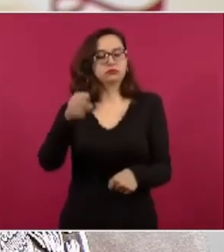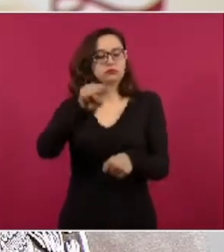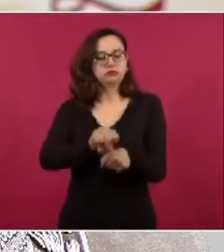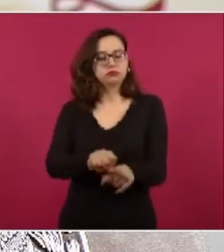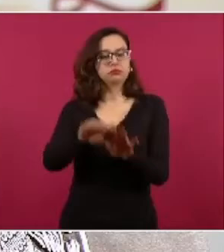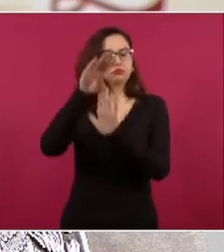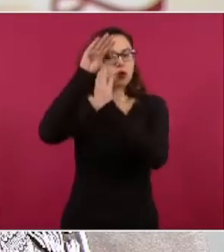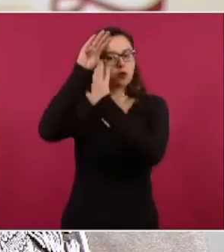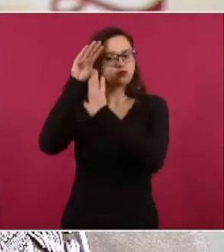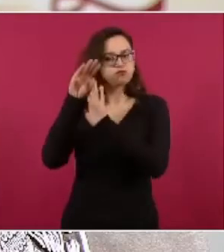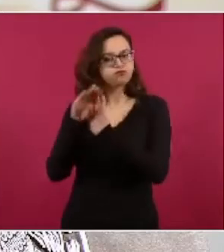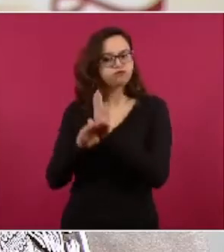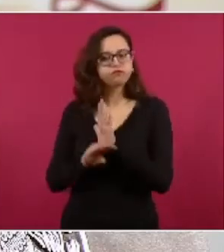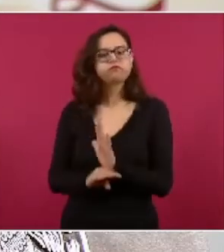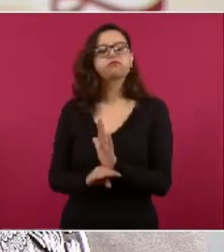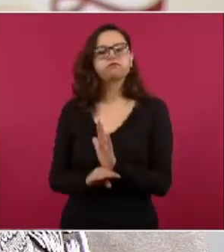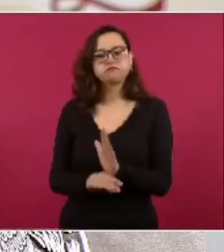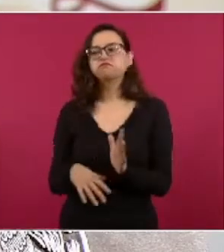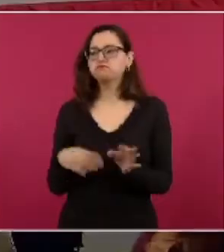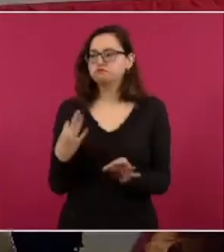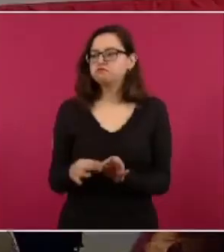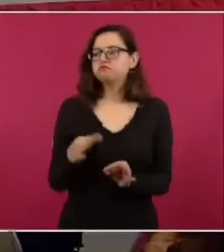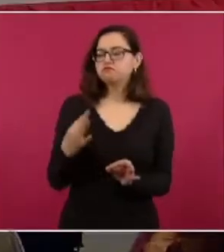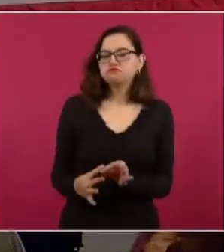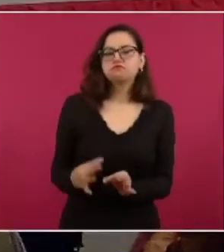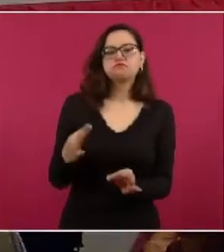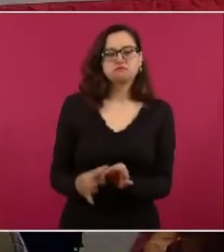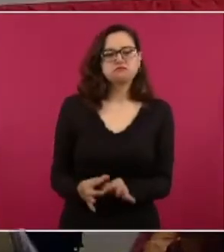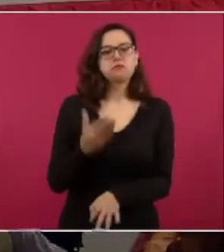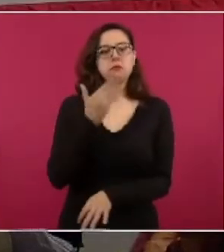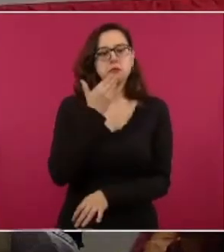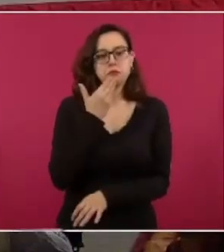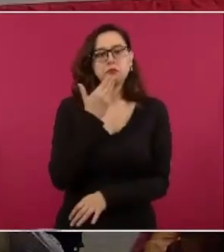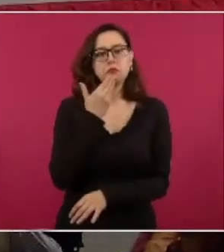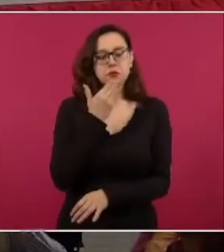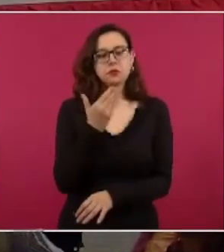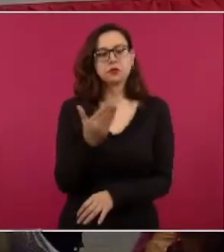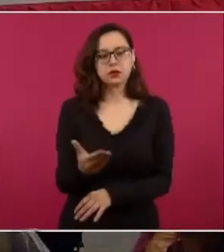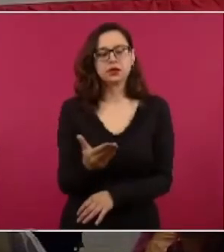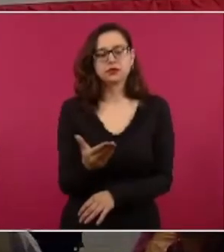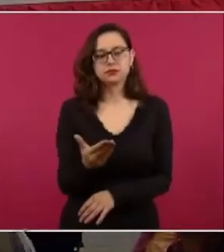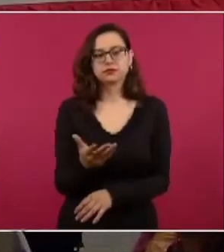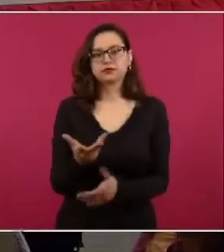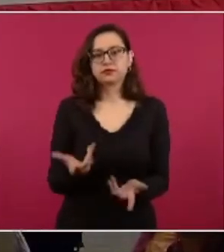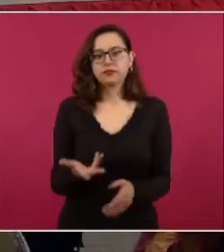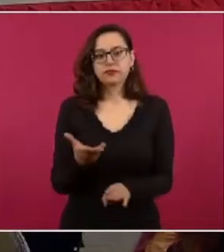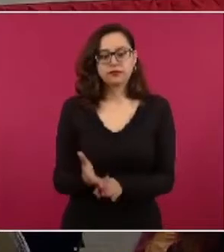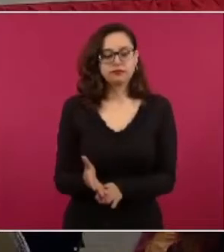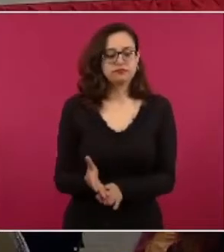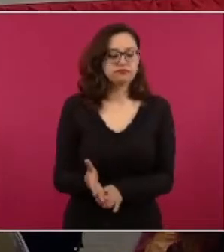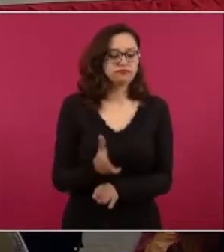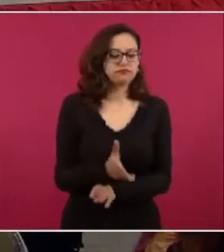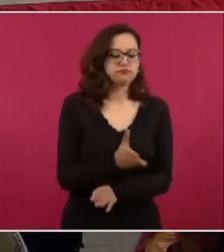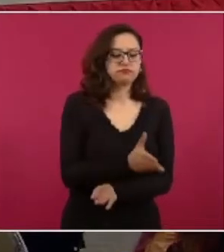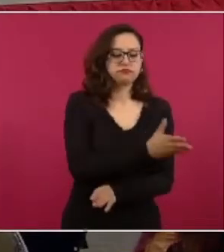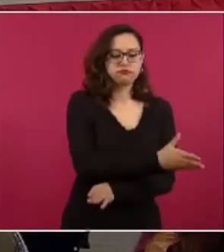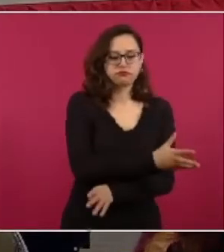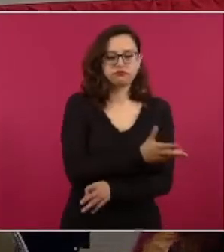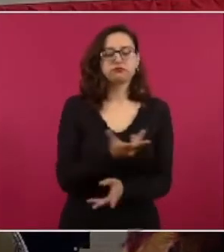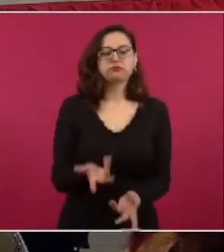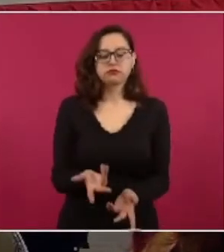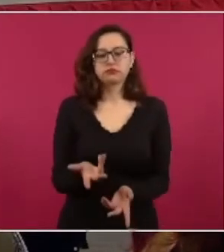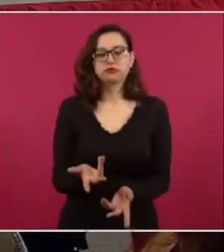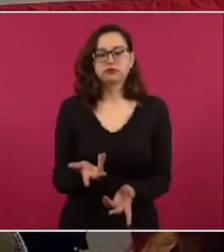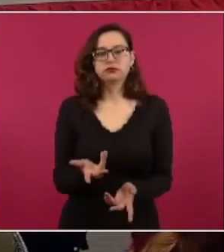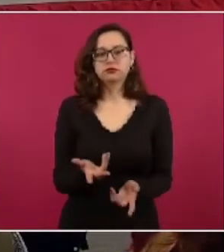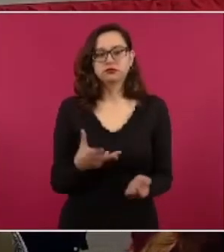consecutiva. Vamos en muy buen paso a los niveles mínimos que hemos alcanzado en otros periodos